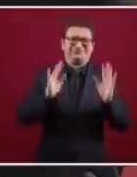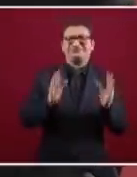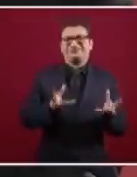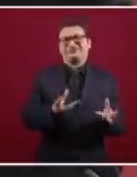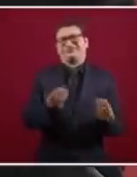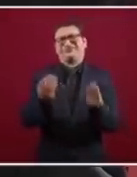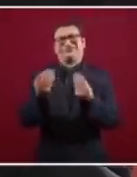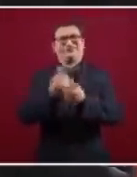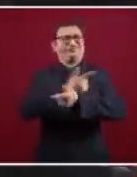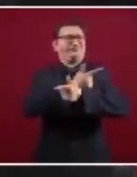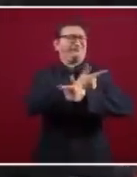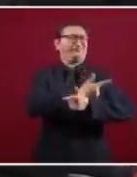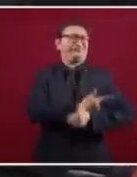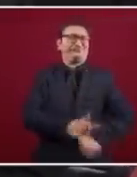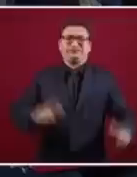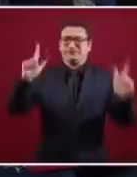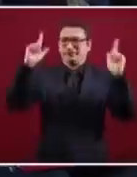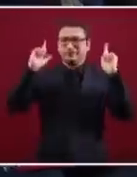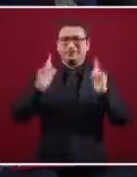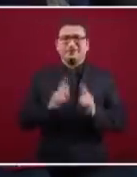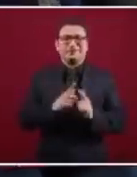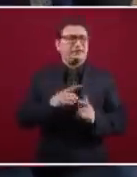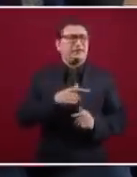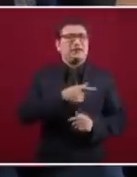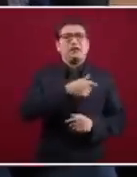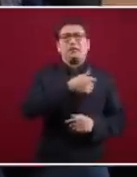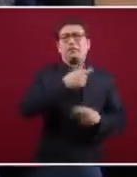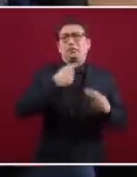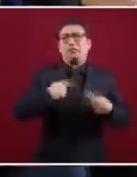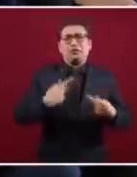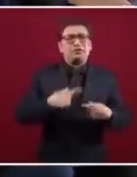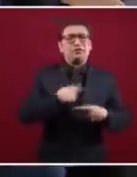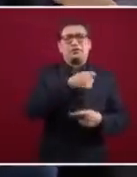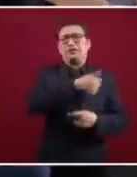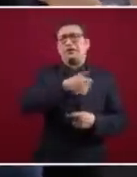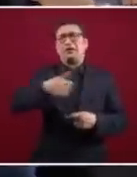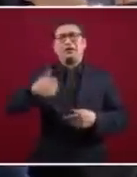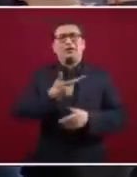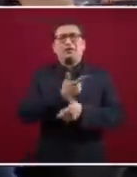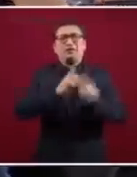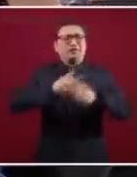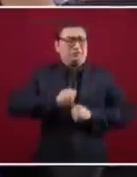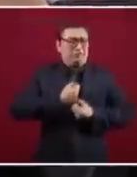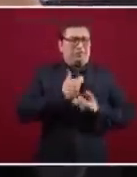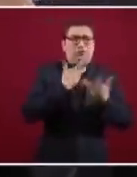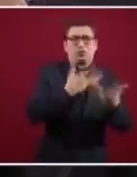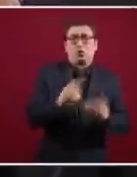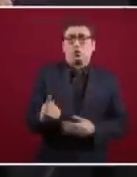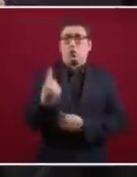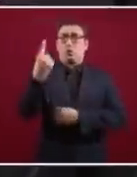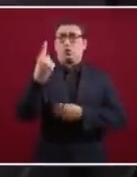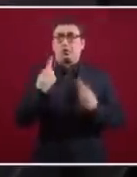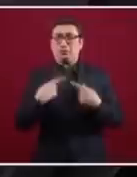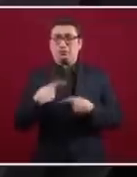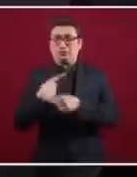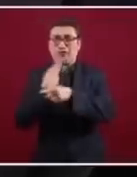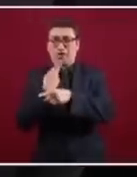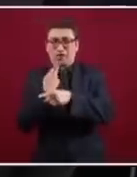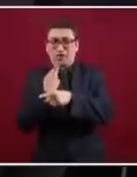libertad tantas expresiones tantas manifestaciones habla alguien